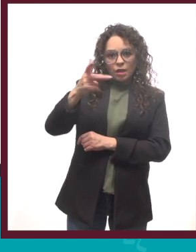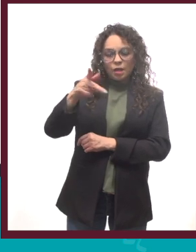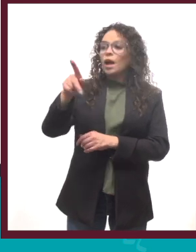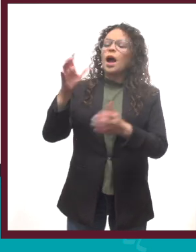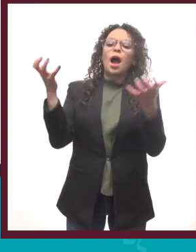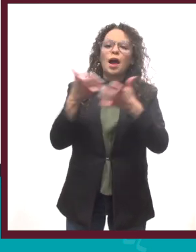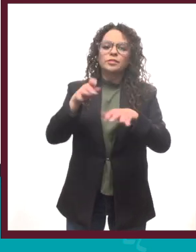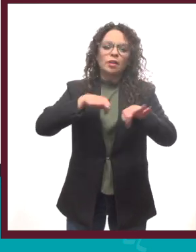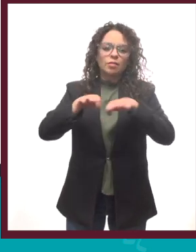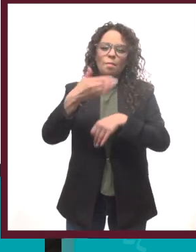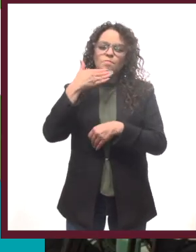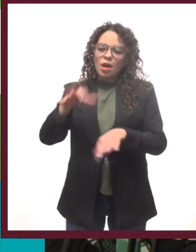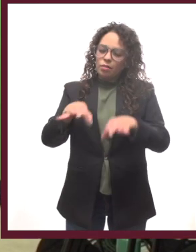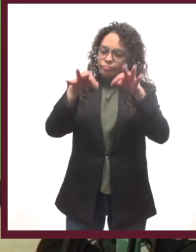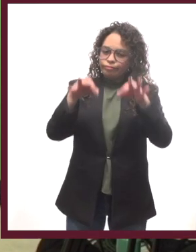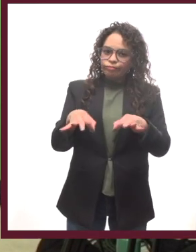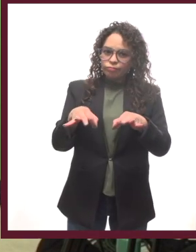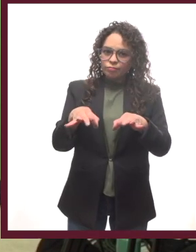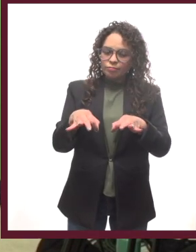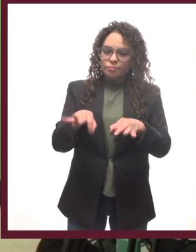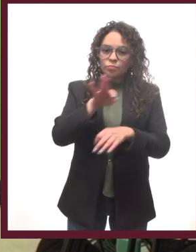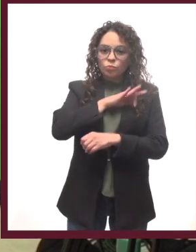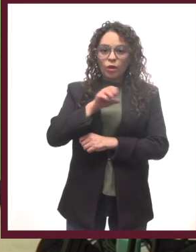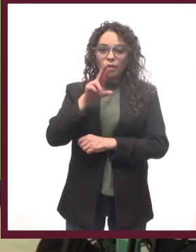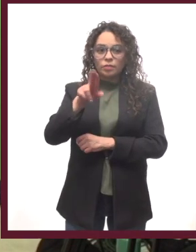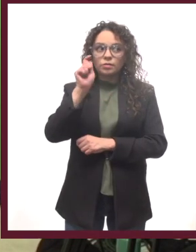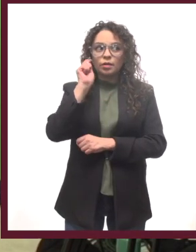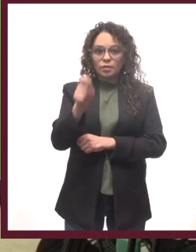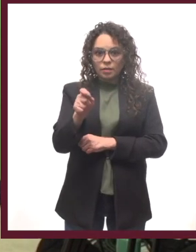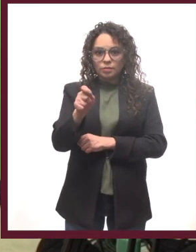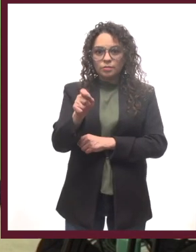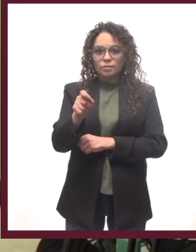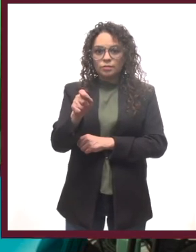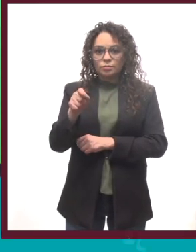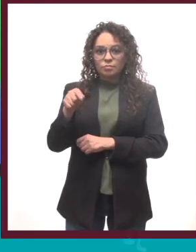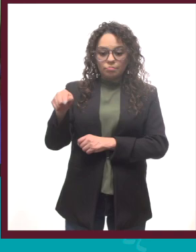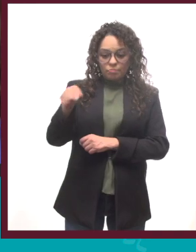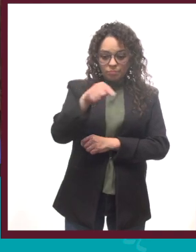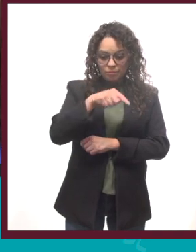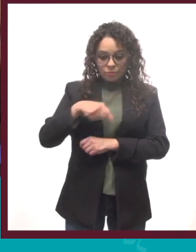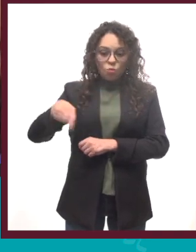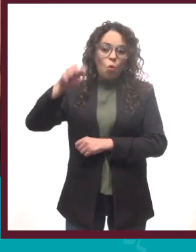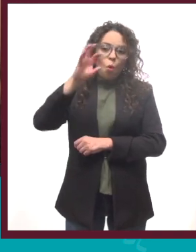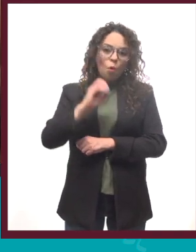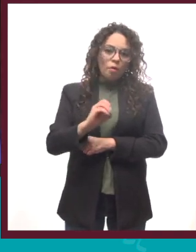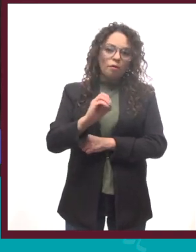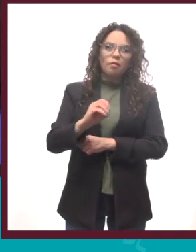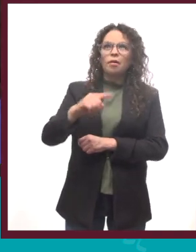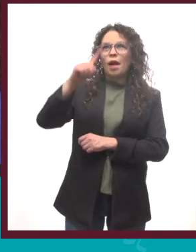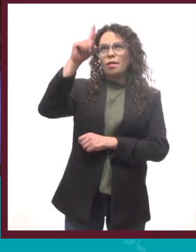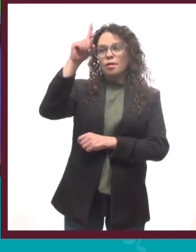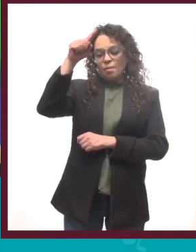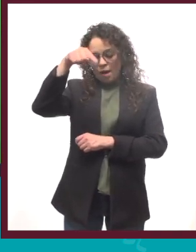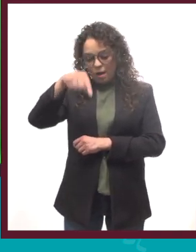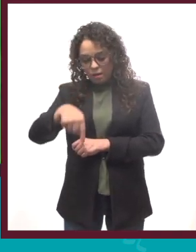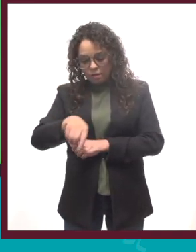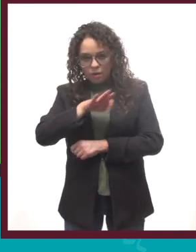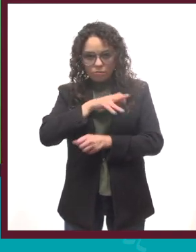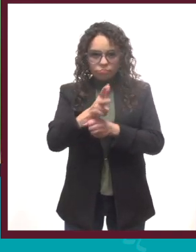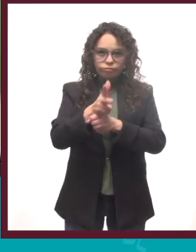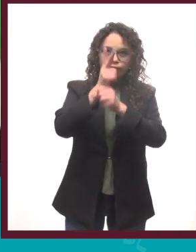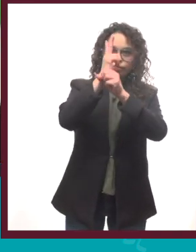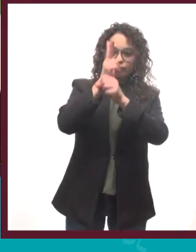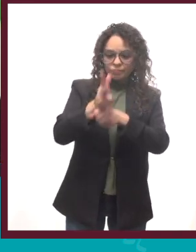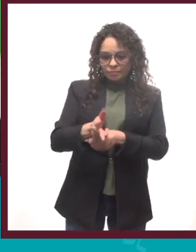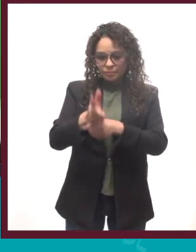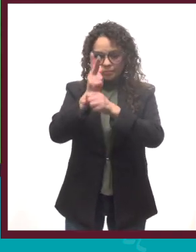trabajo. Los movimientos pueden ser de rotación, de arriba hacia abajo